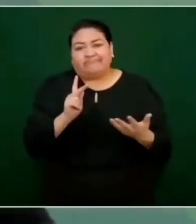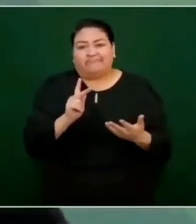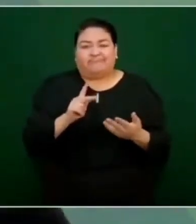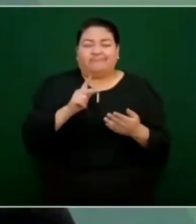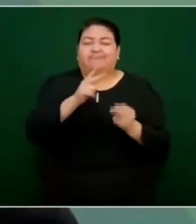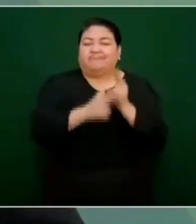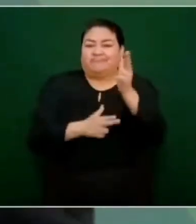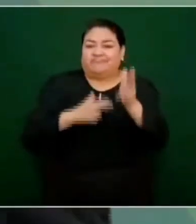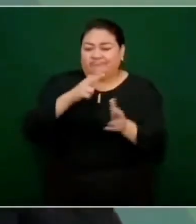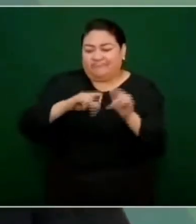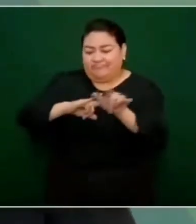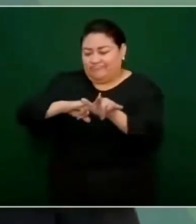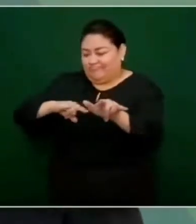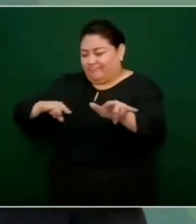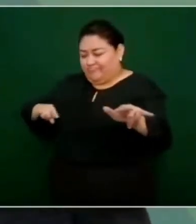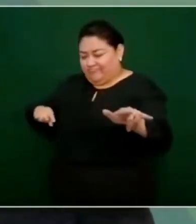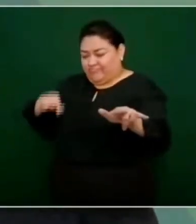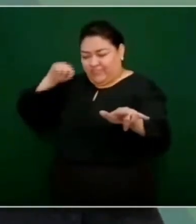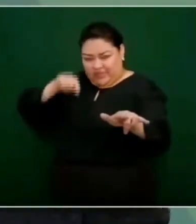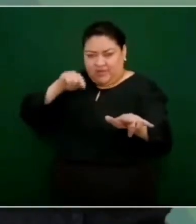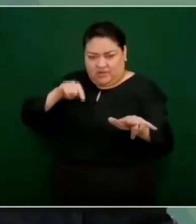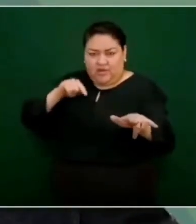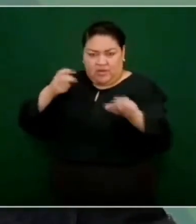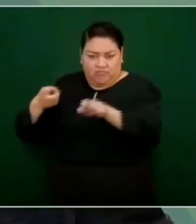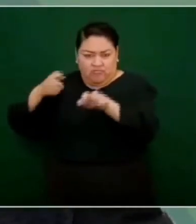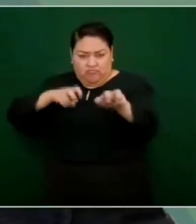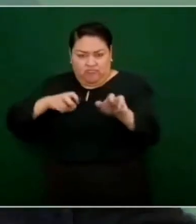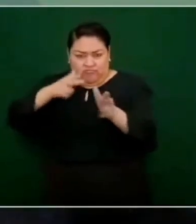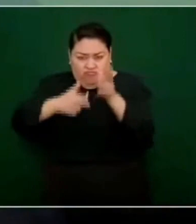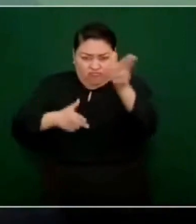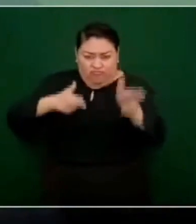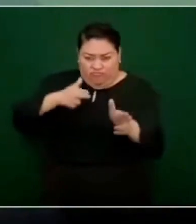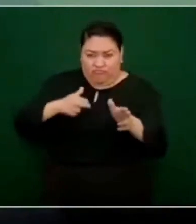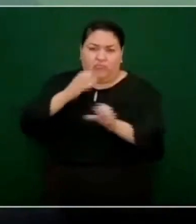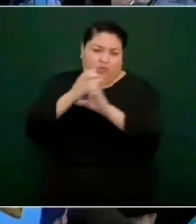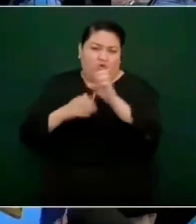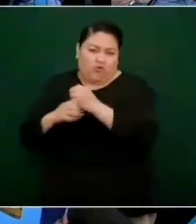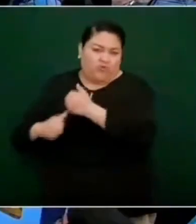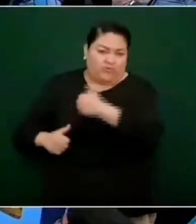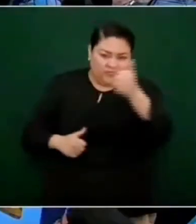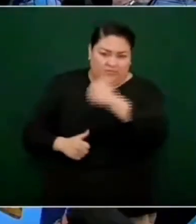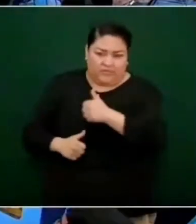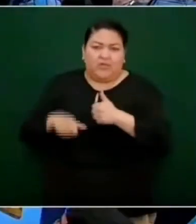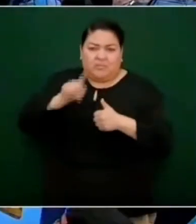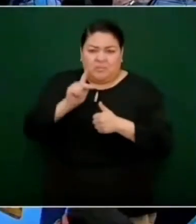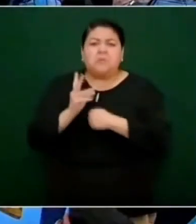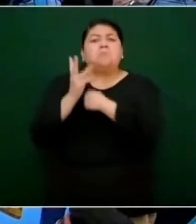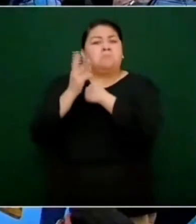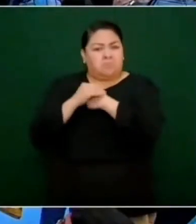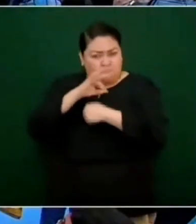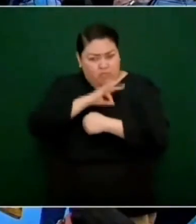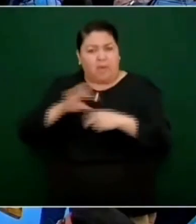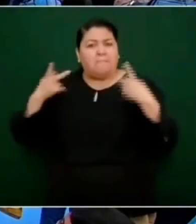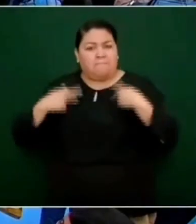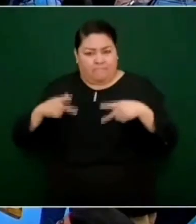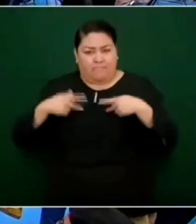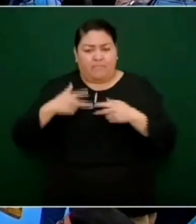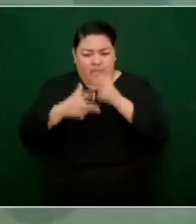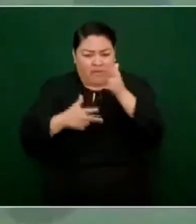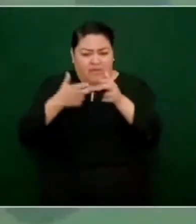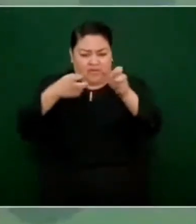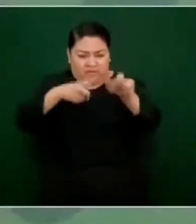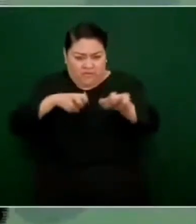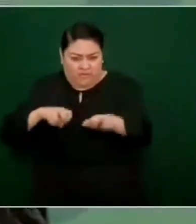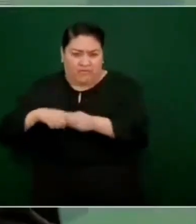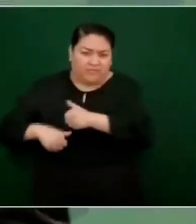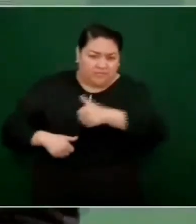las vías concesionadas para carga, pues se tiene todo el derecho de vía. Y puede ser que haya algunas